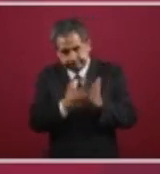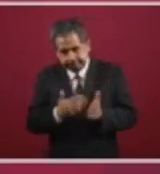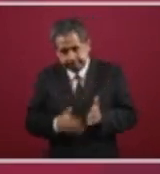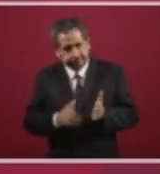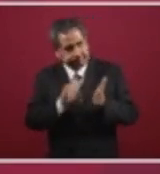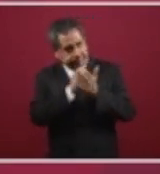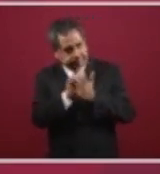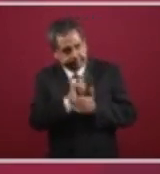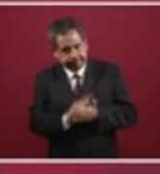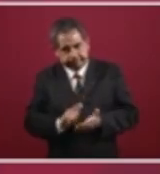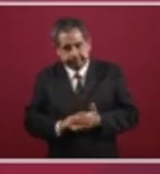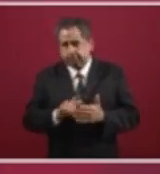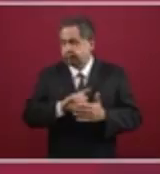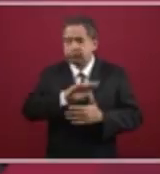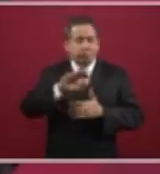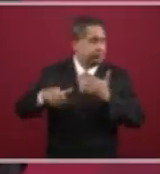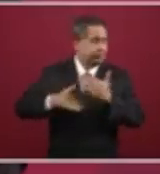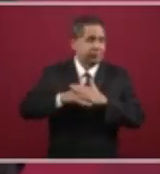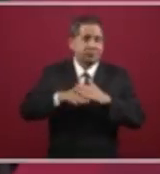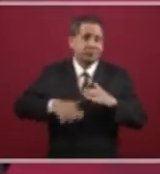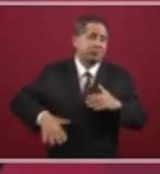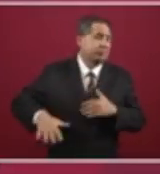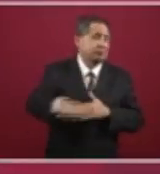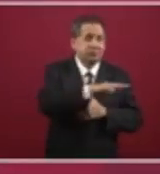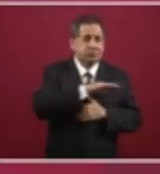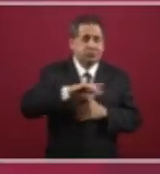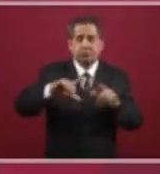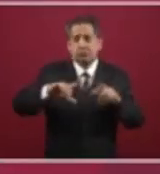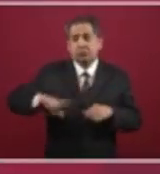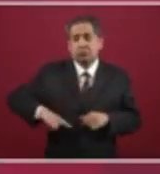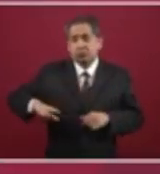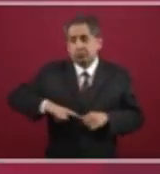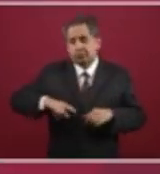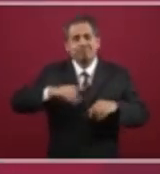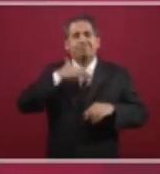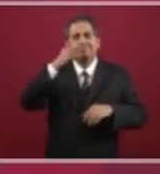limpiar todo el gobierno de corrupción.